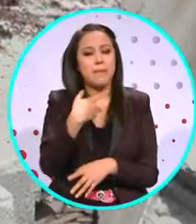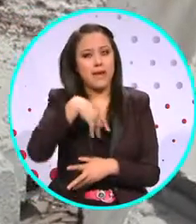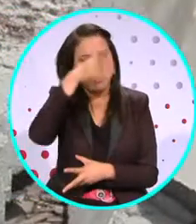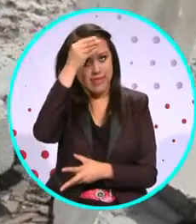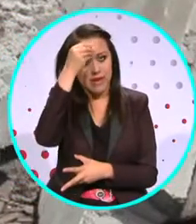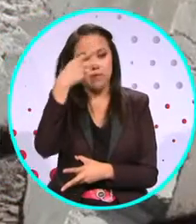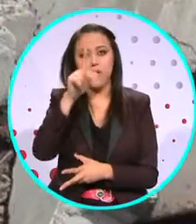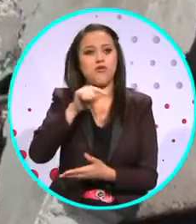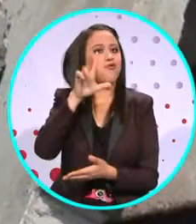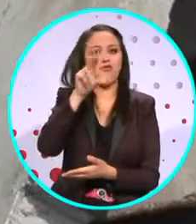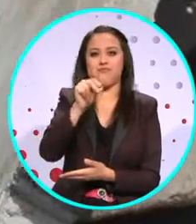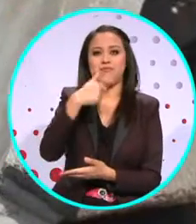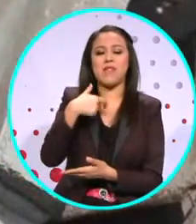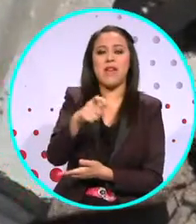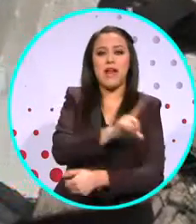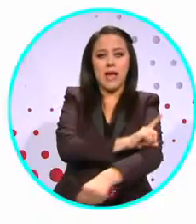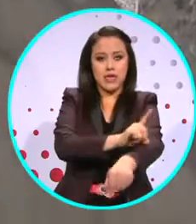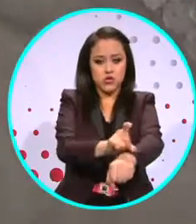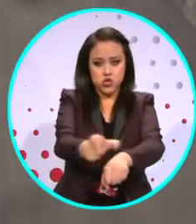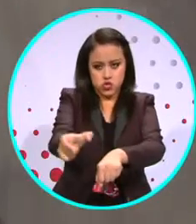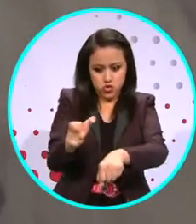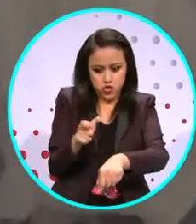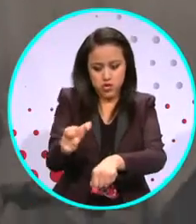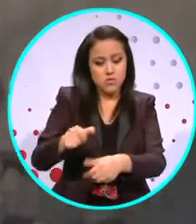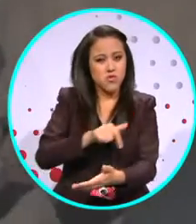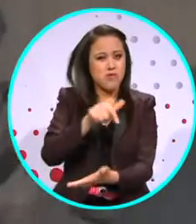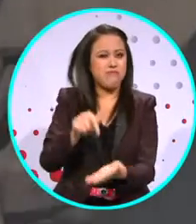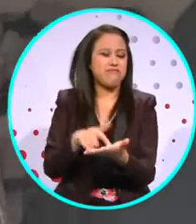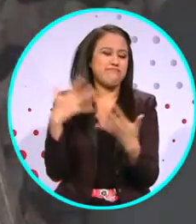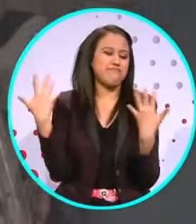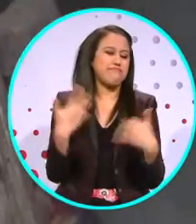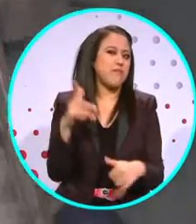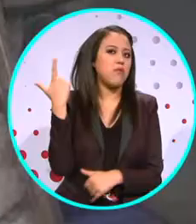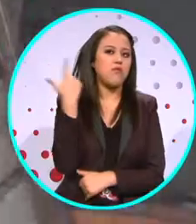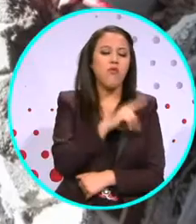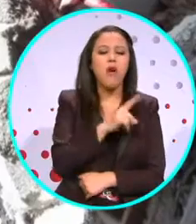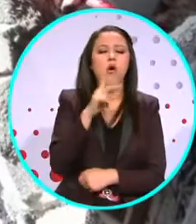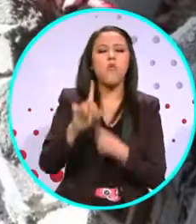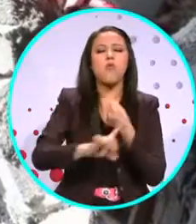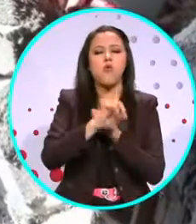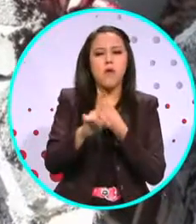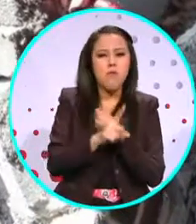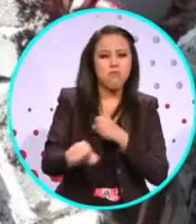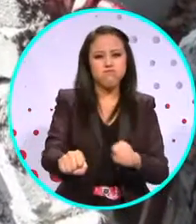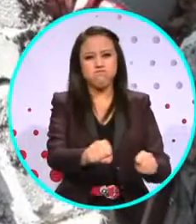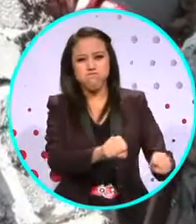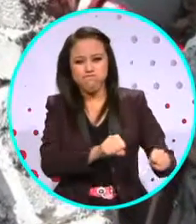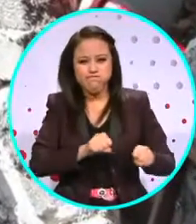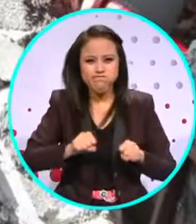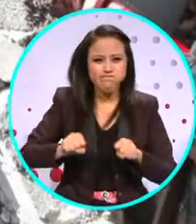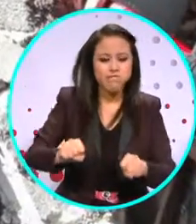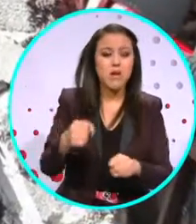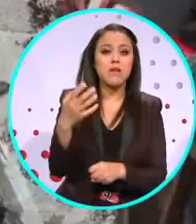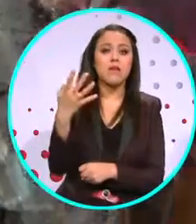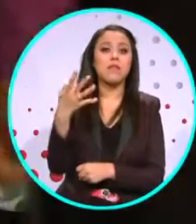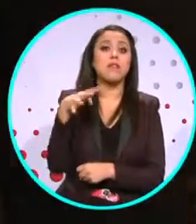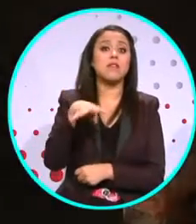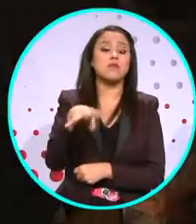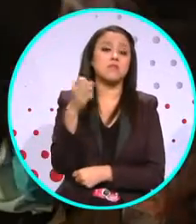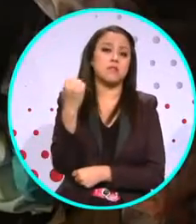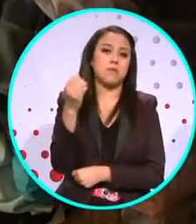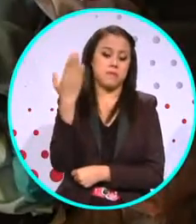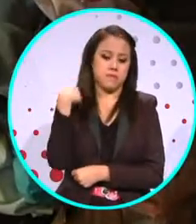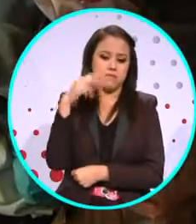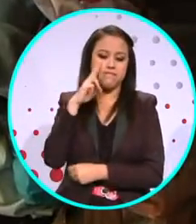La delegación Xochimilco fue una de las entidades más afectadas en la Ciudad de México por el sismo del pasado 19 de septiembre. Y la casa